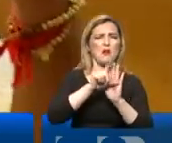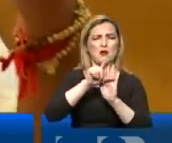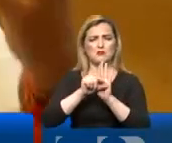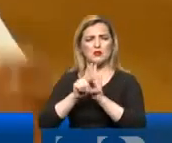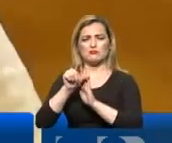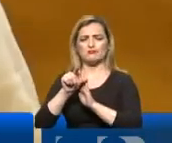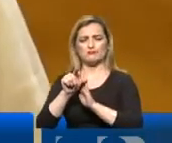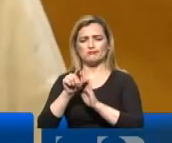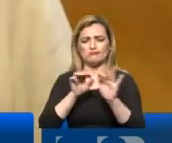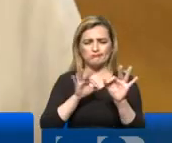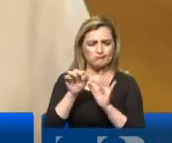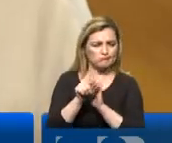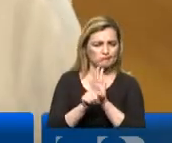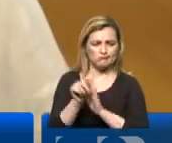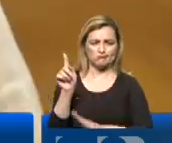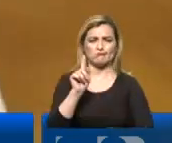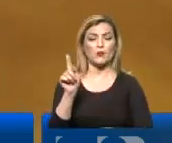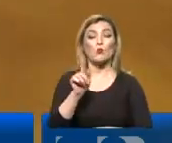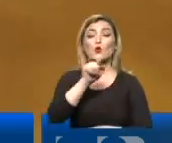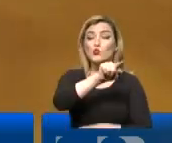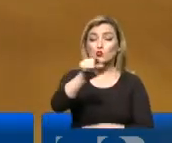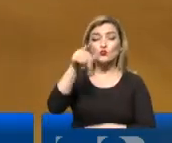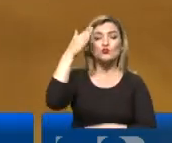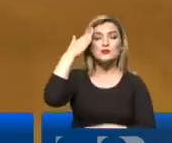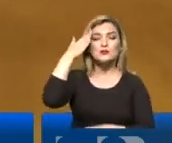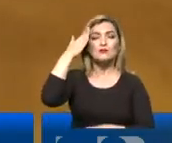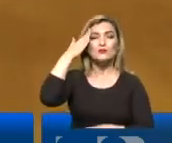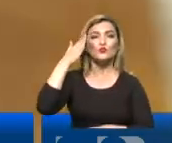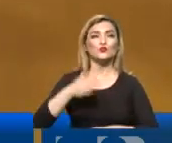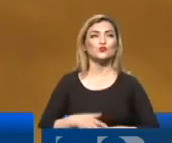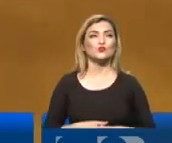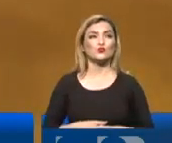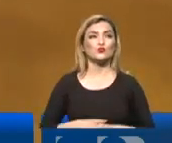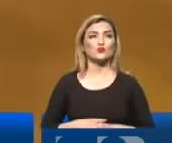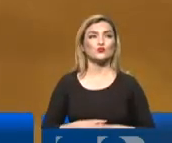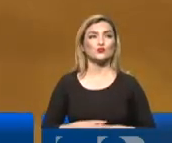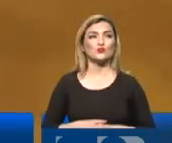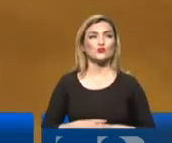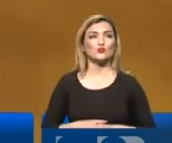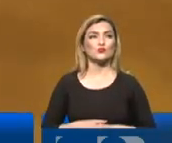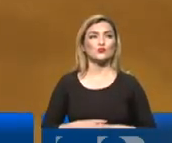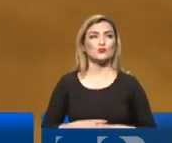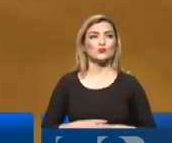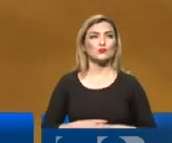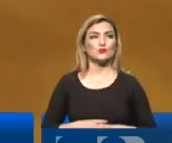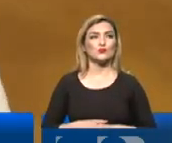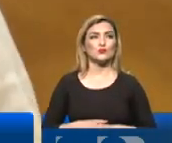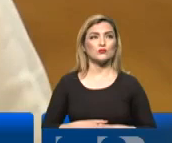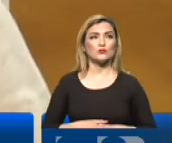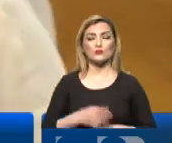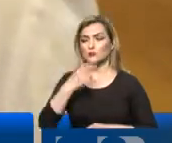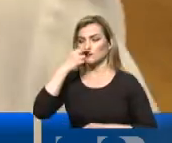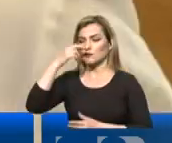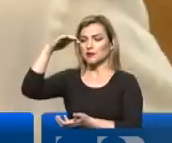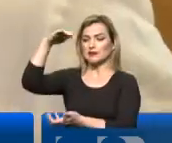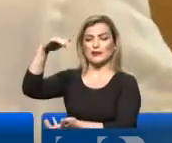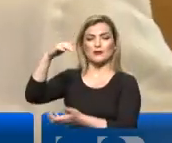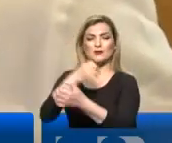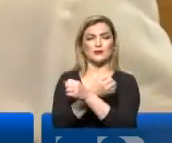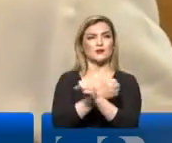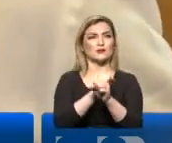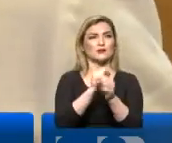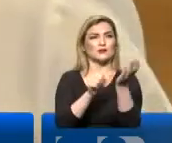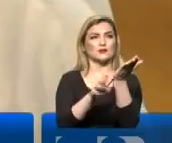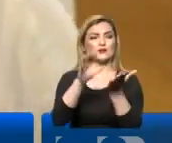sobrevalora. Porque ustedes saben a cómo estaba un precio de un tanque de oxígeno para salvar la vida